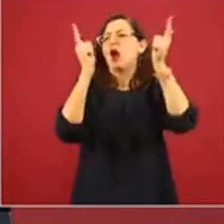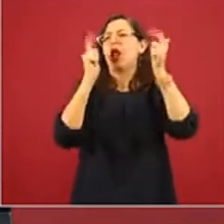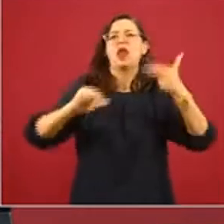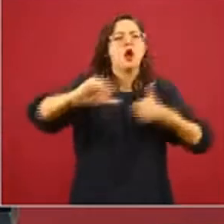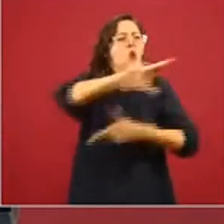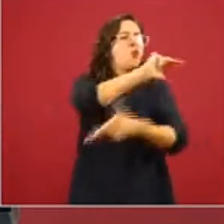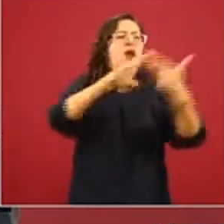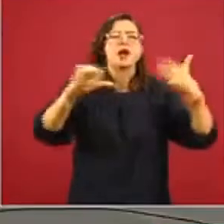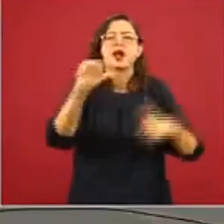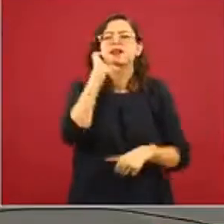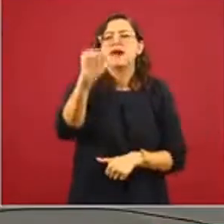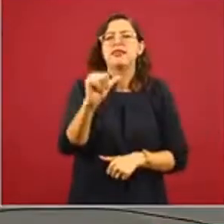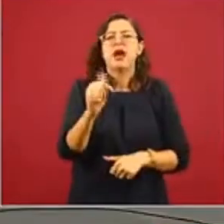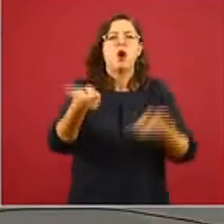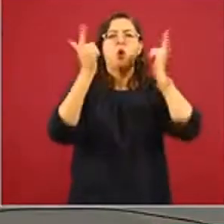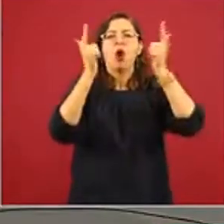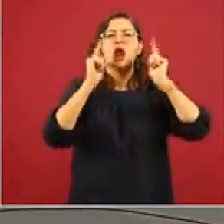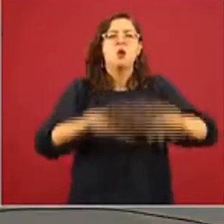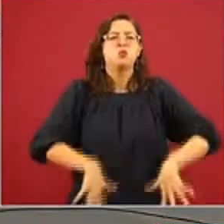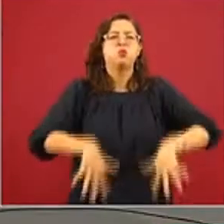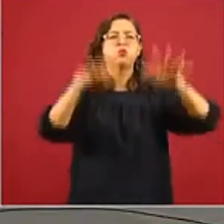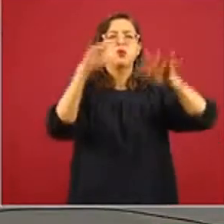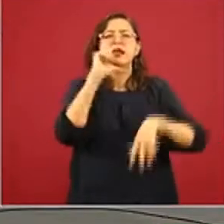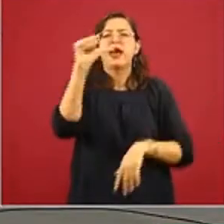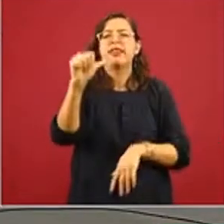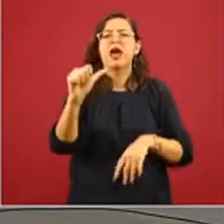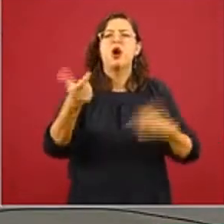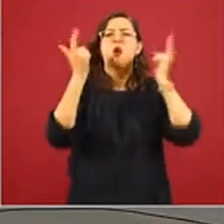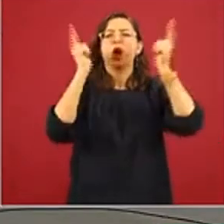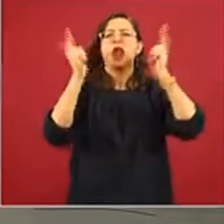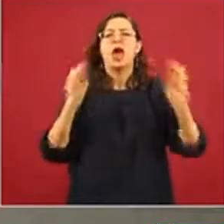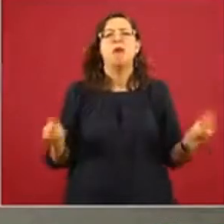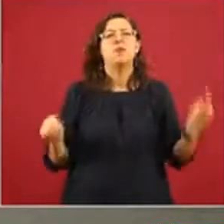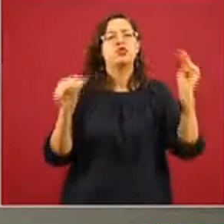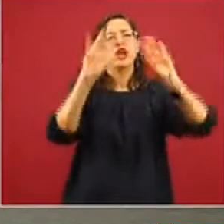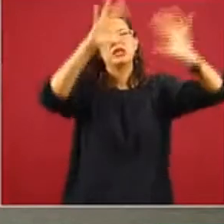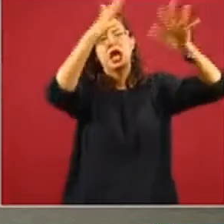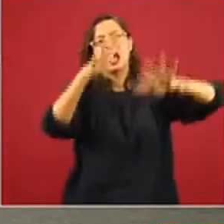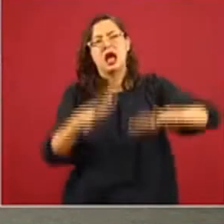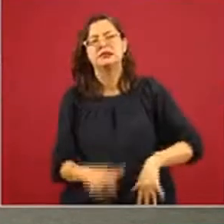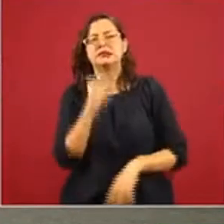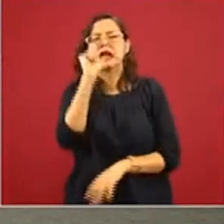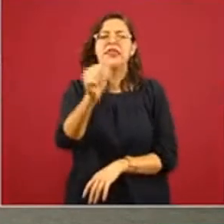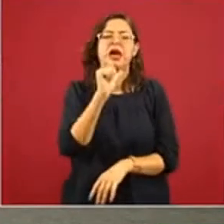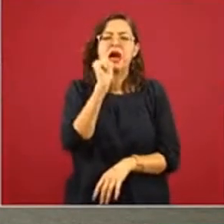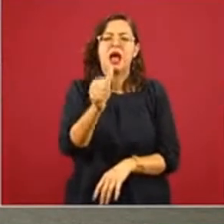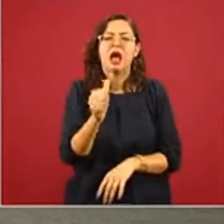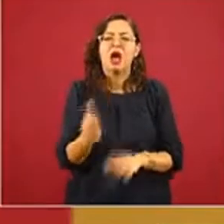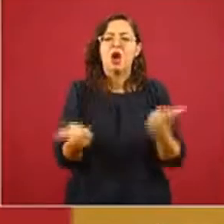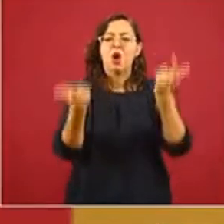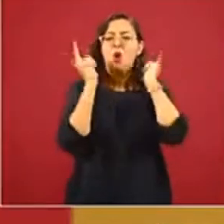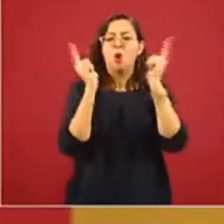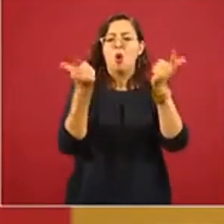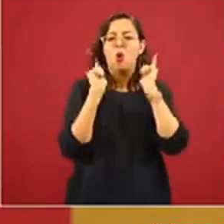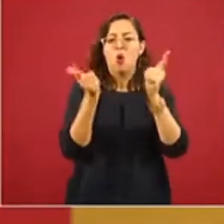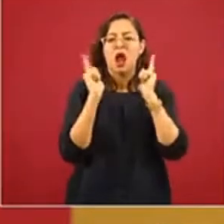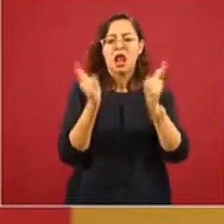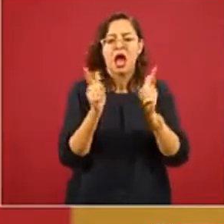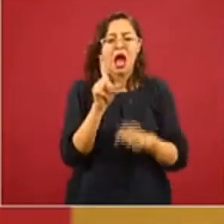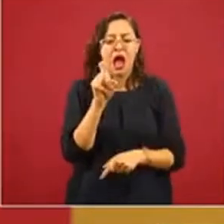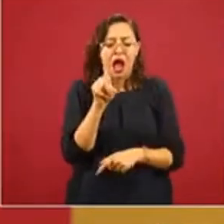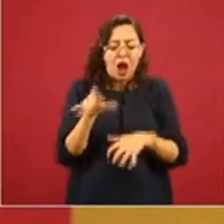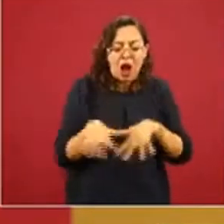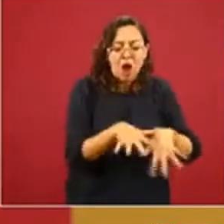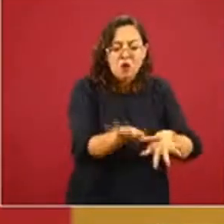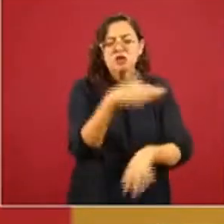tener inundaciones, no tener deslaves. También quisiéramos no tener contaminadas nuestras